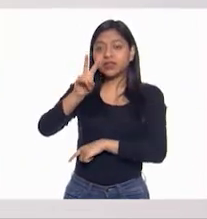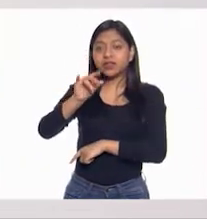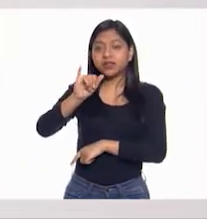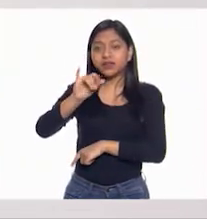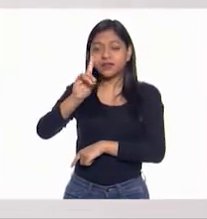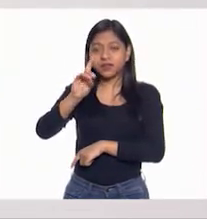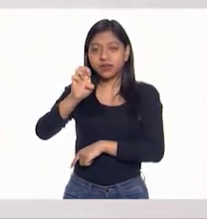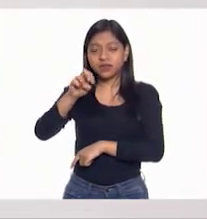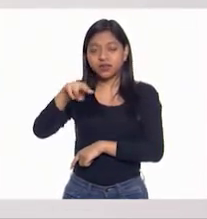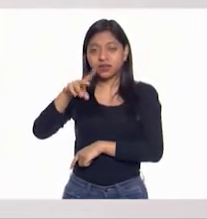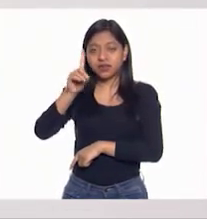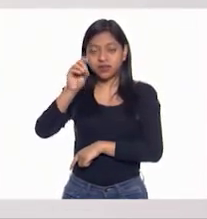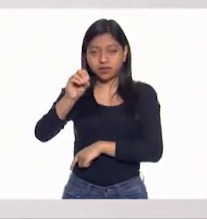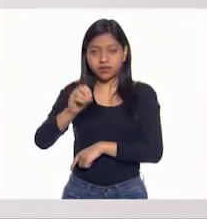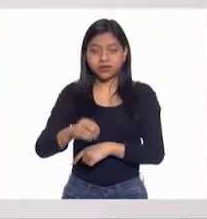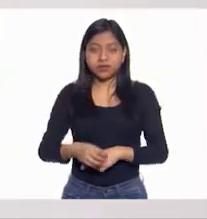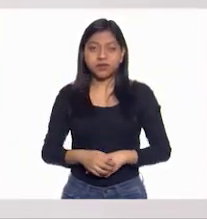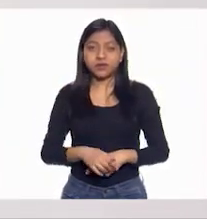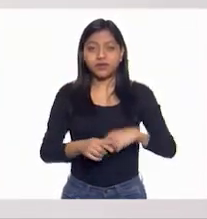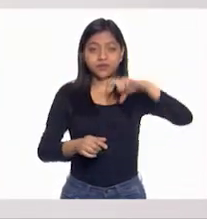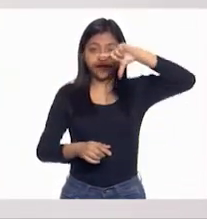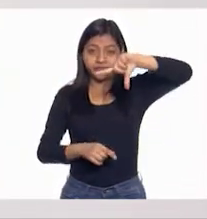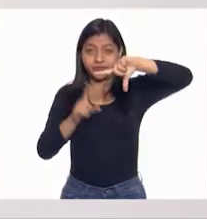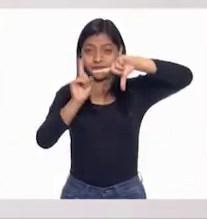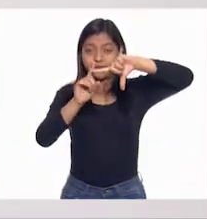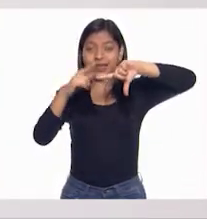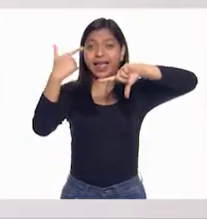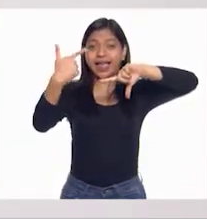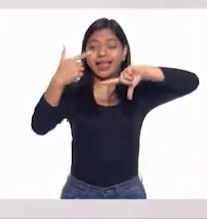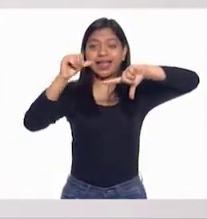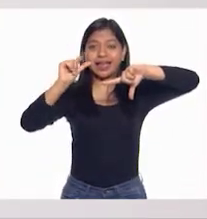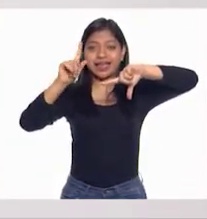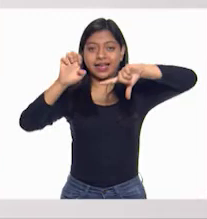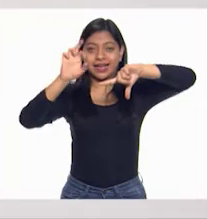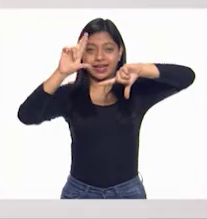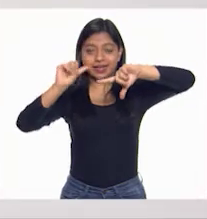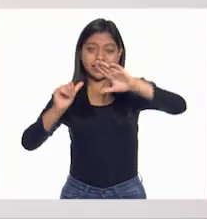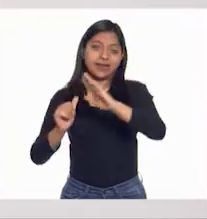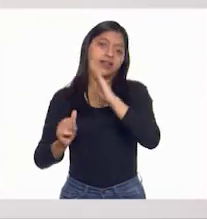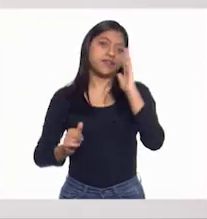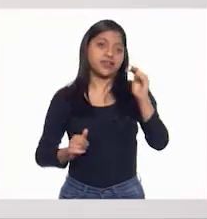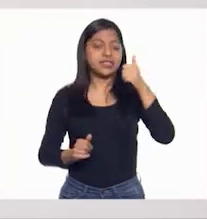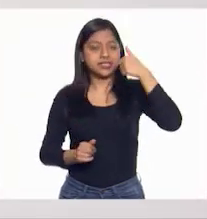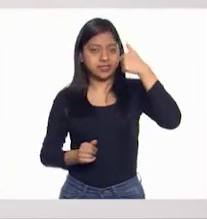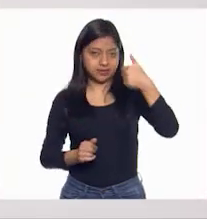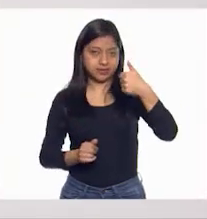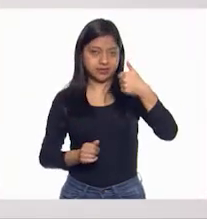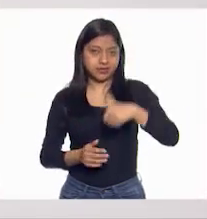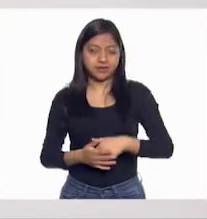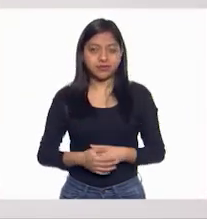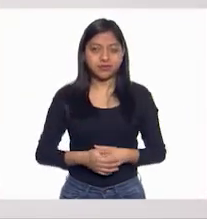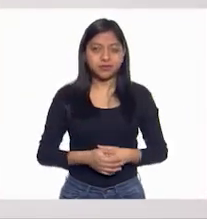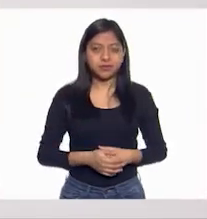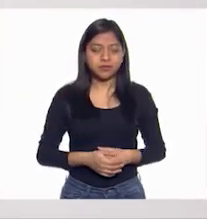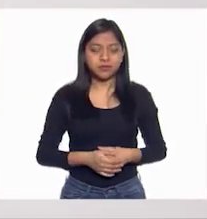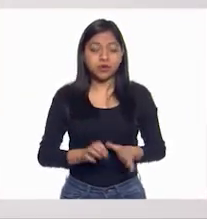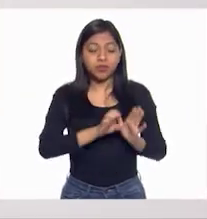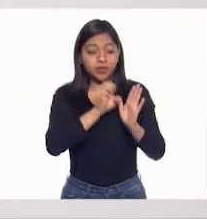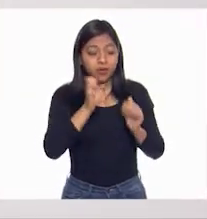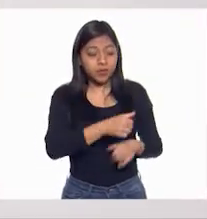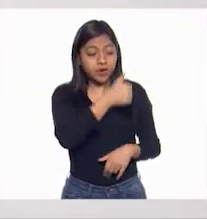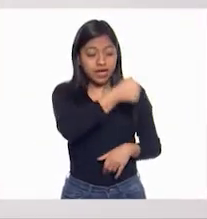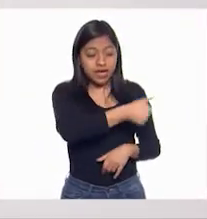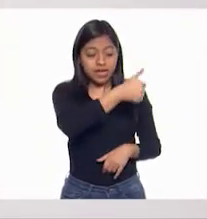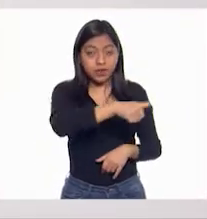cuál. ¿Y la divisor? Galera. La galera ya está y el divisor que es 6. 6. Muy bien. Si cada uno toma 10